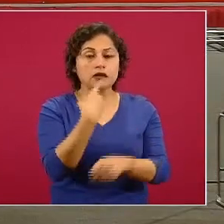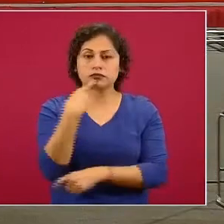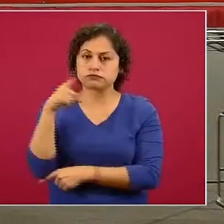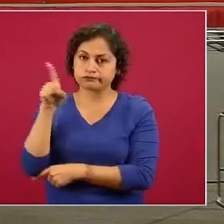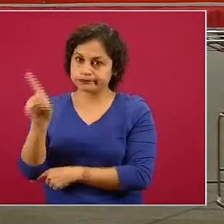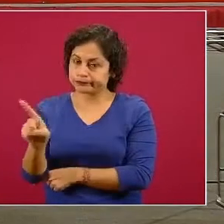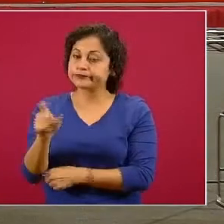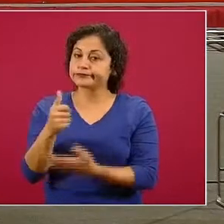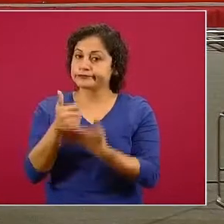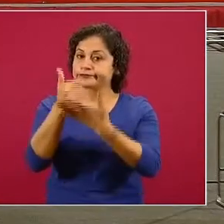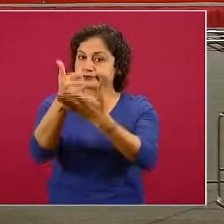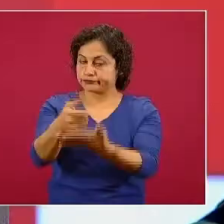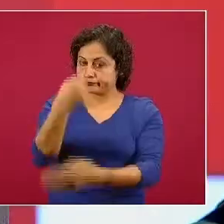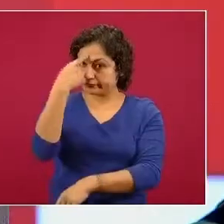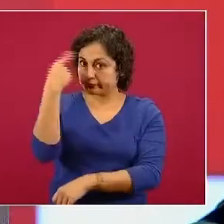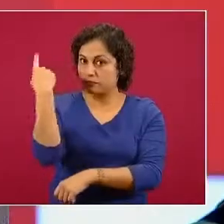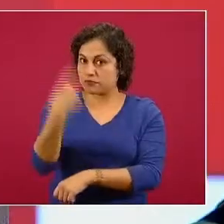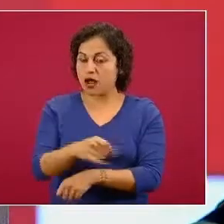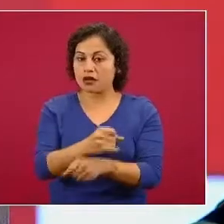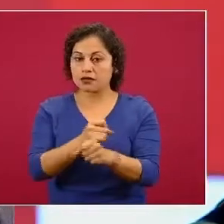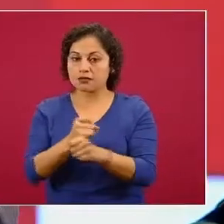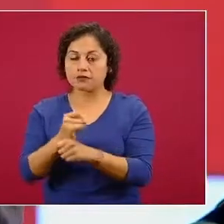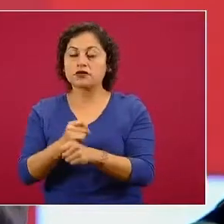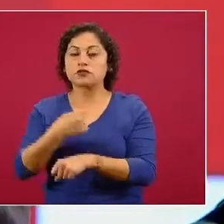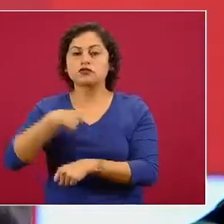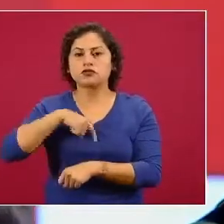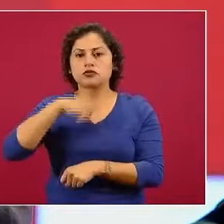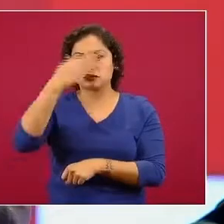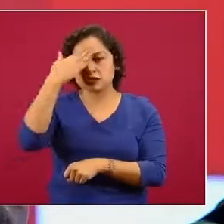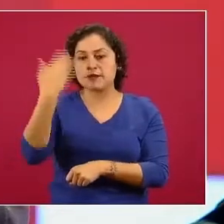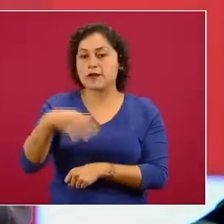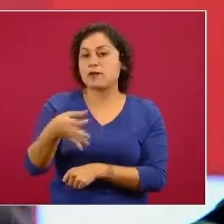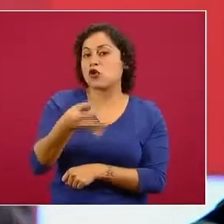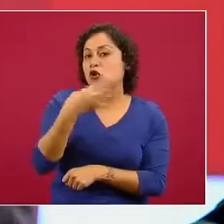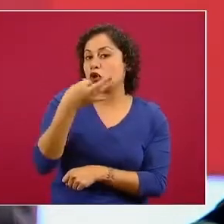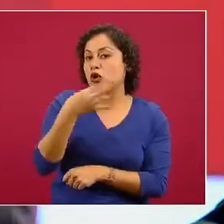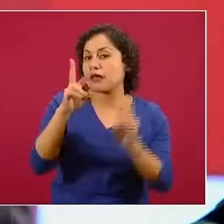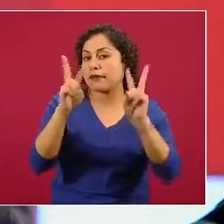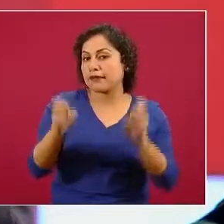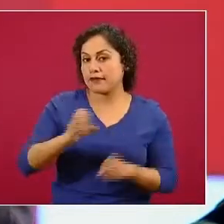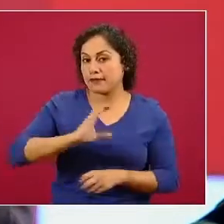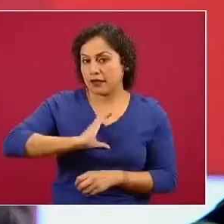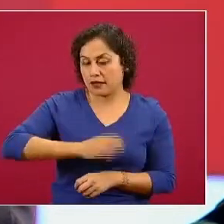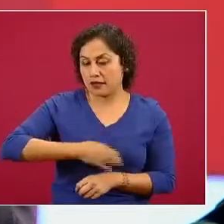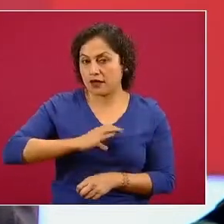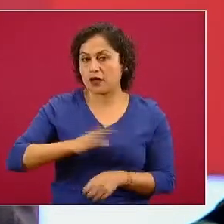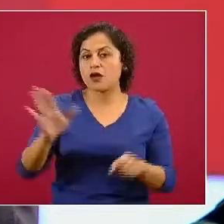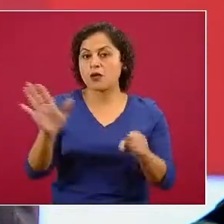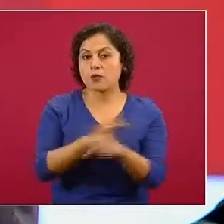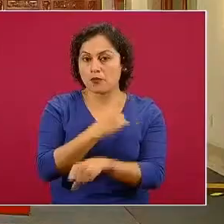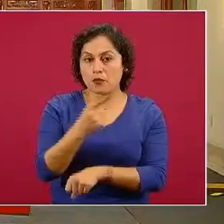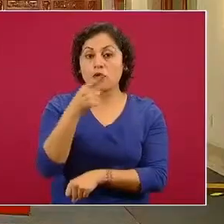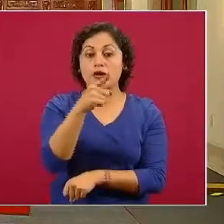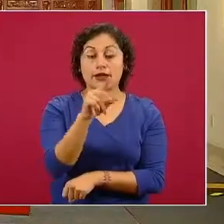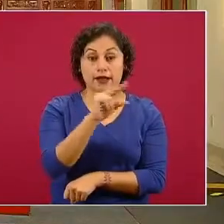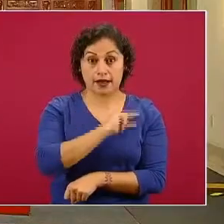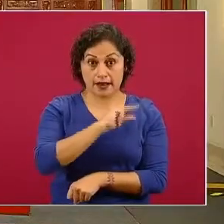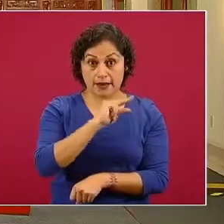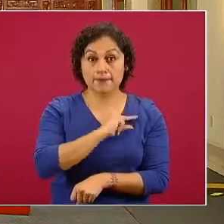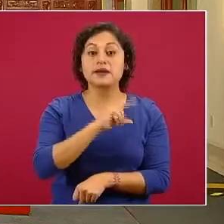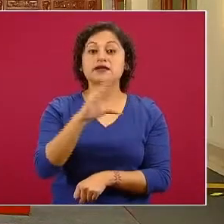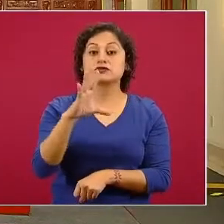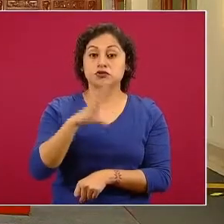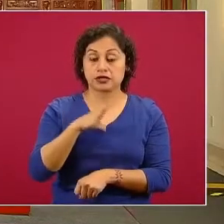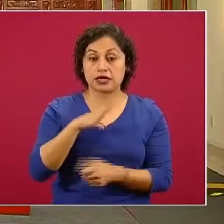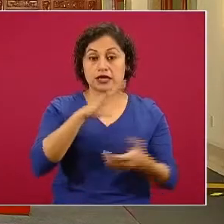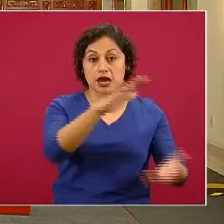medicamentos oncológicos, que se los robó a un almacén privado porque eran propiedad de una entidad privada que las tenía que entregar